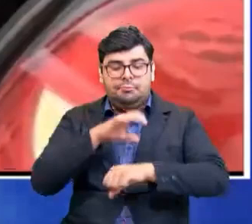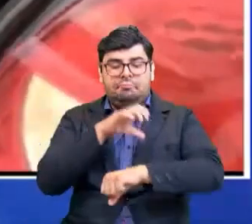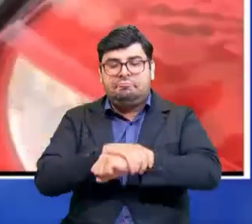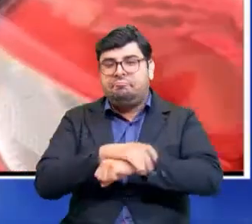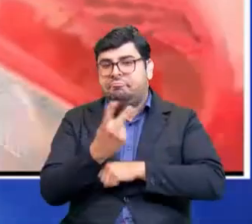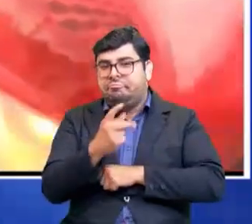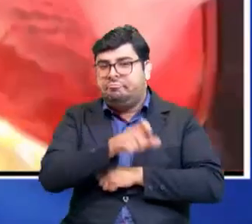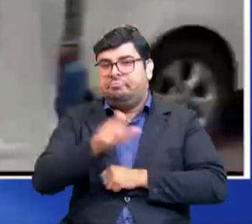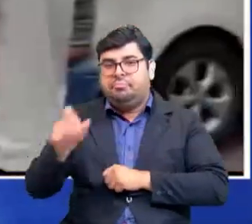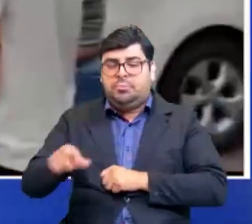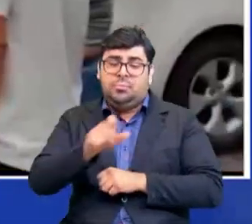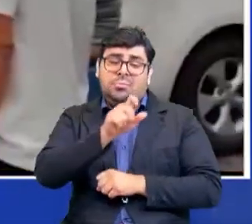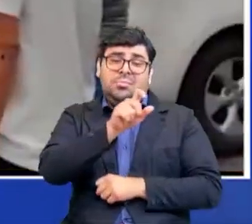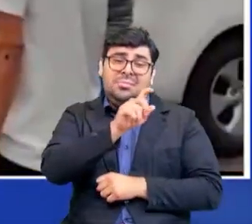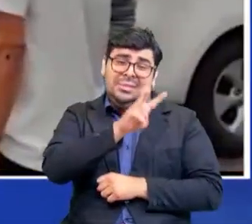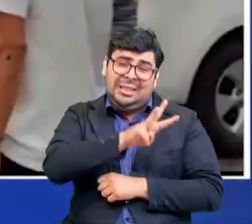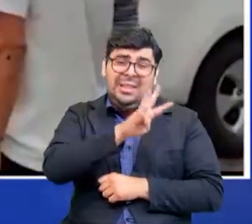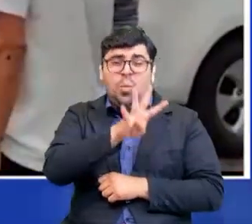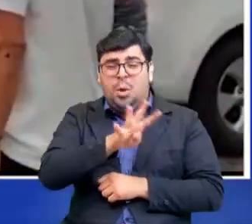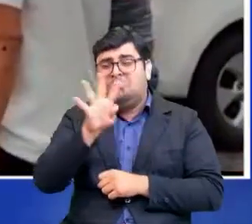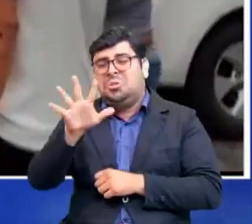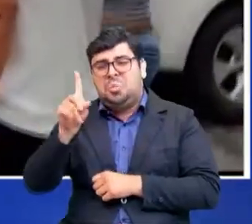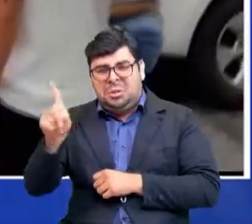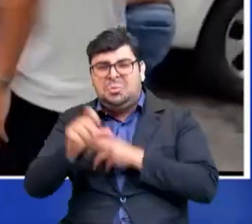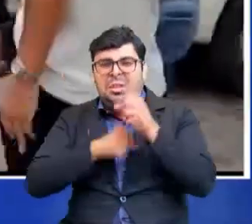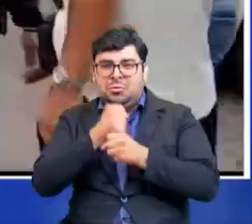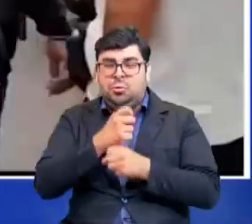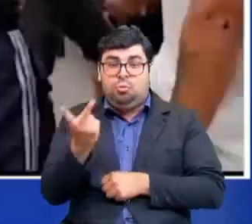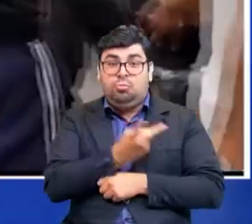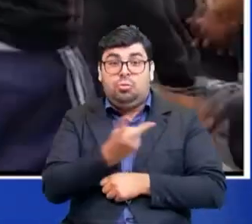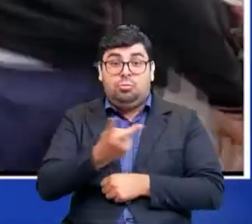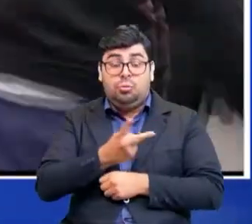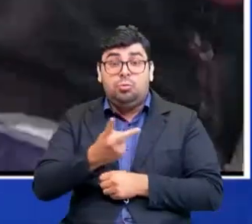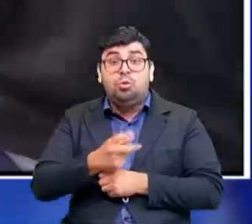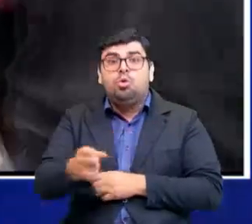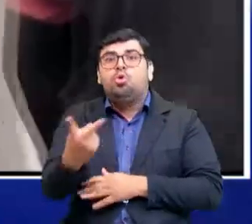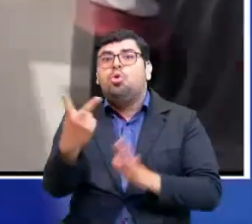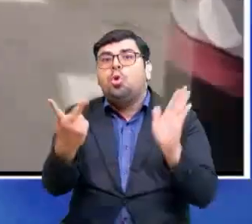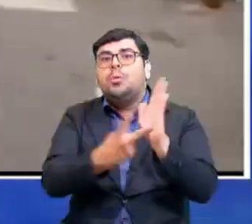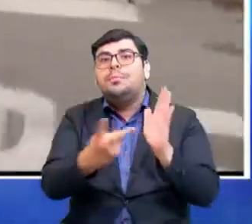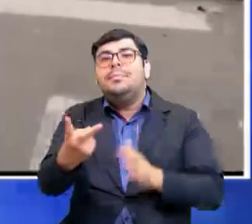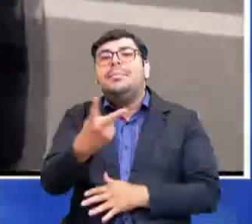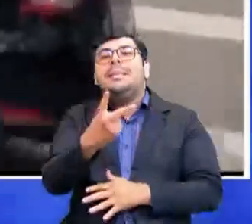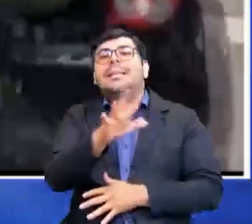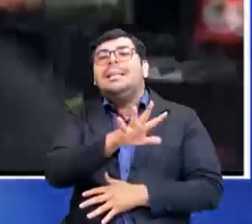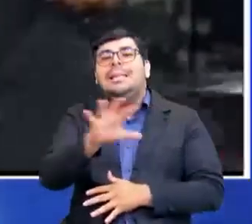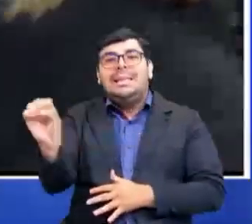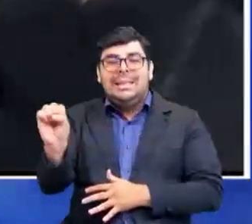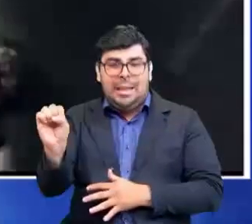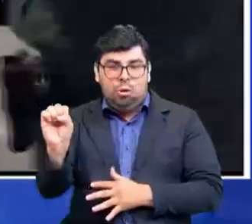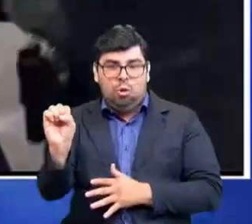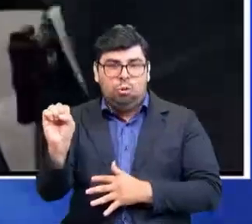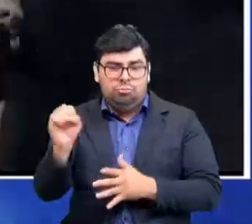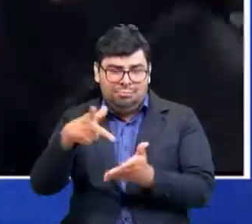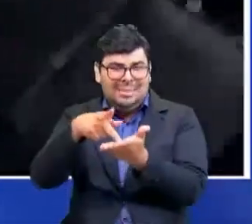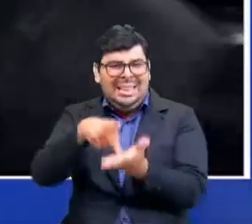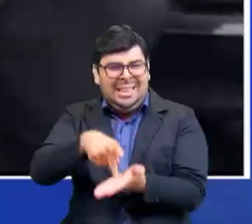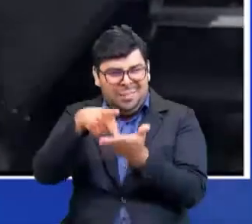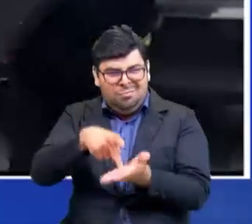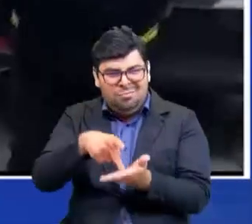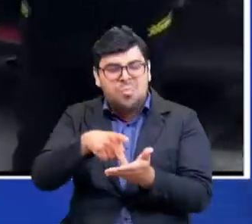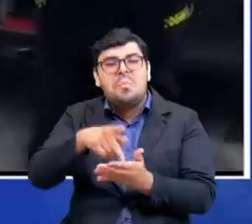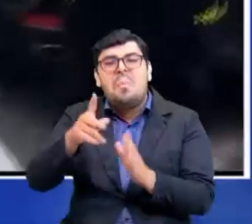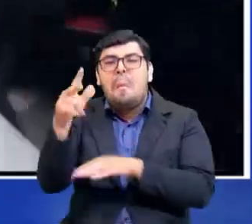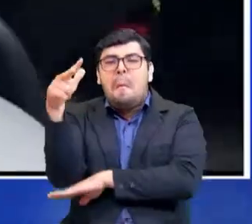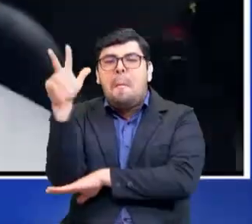de dos hombres de 34 y 51 años, quienes fueron sorprendidos transportando más de 2.500 gramos de marihuana envueltos en láminas prensadas. Este operativo tuvo